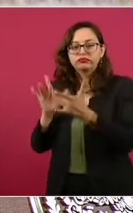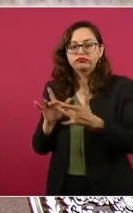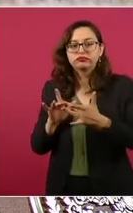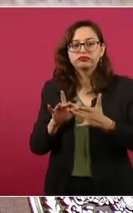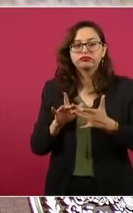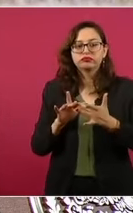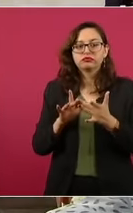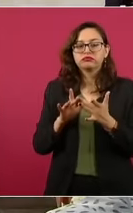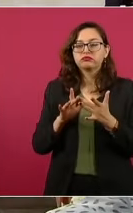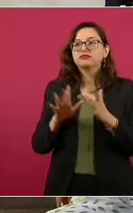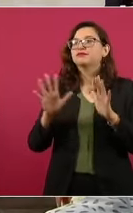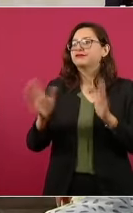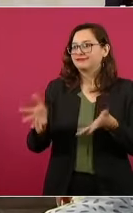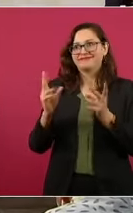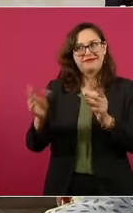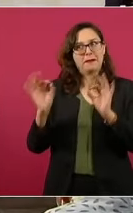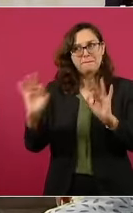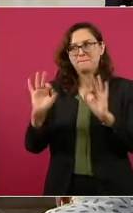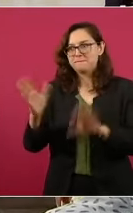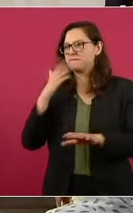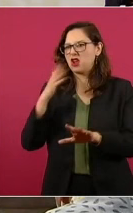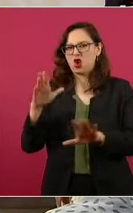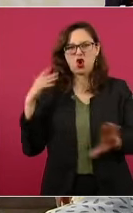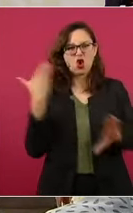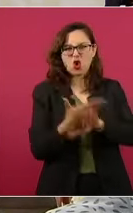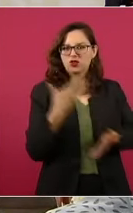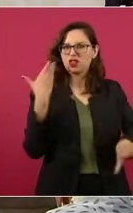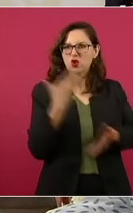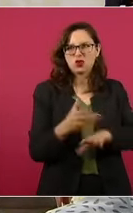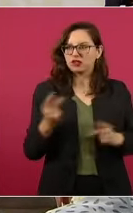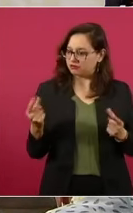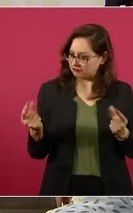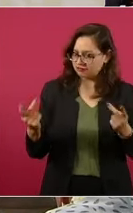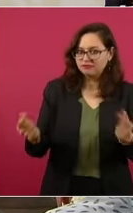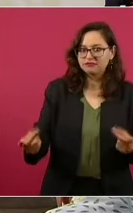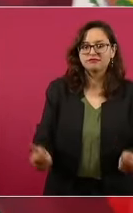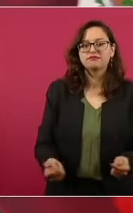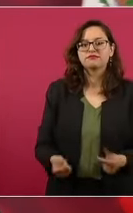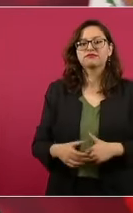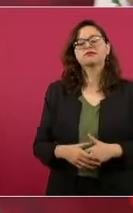decirles: ya hay que actuar.